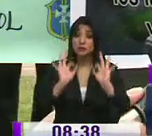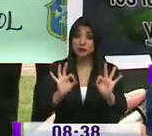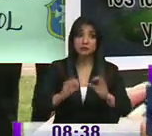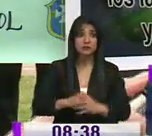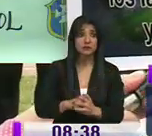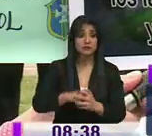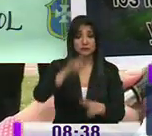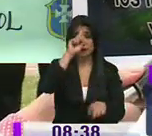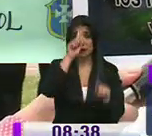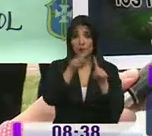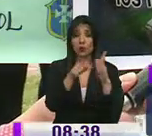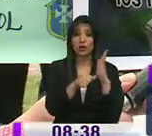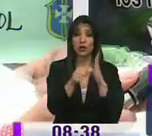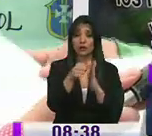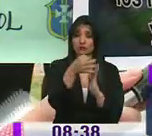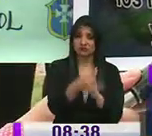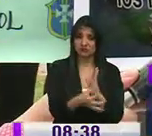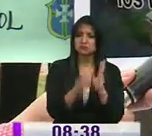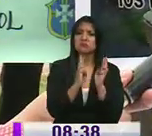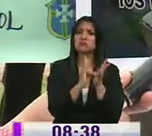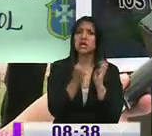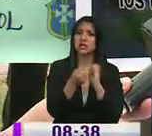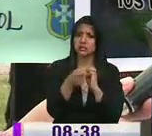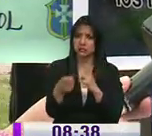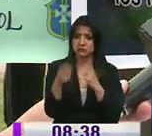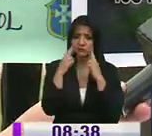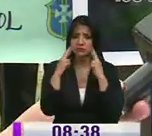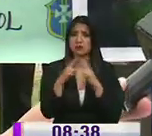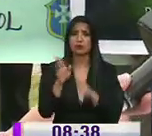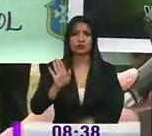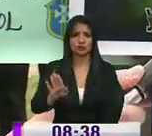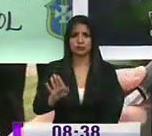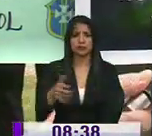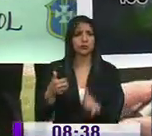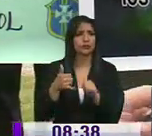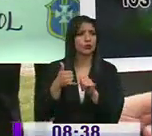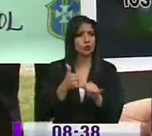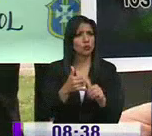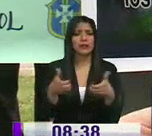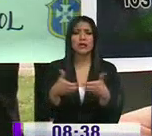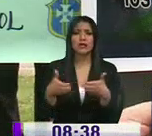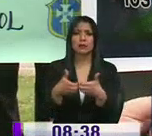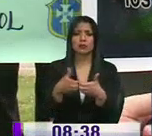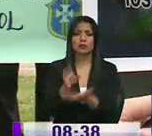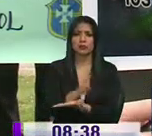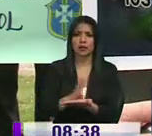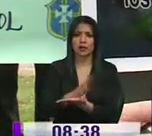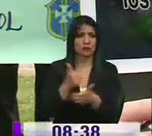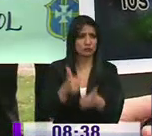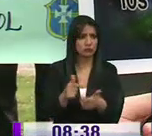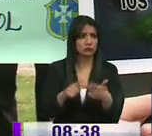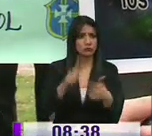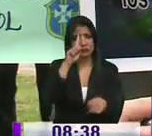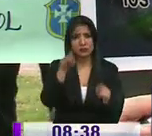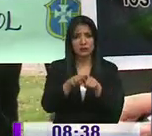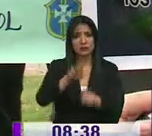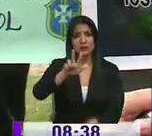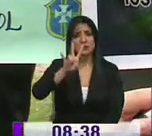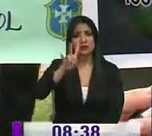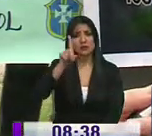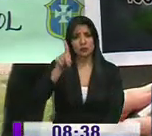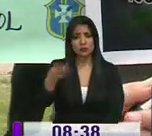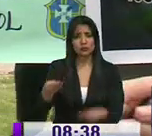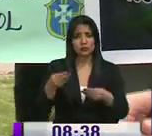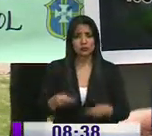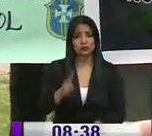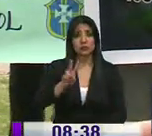ministerial tenemos ya nuestro reconocimiento de de liga tenemos de la cuerda 371 que nos emitieron